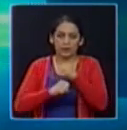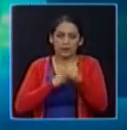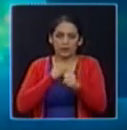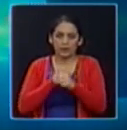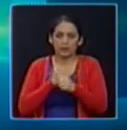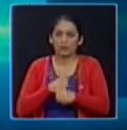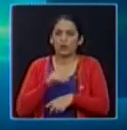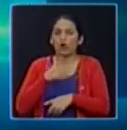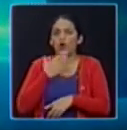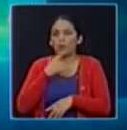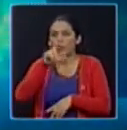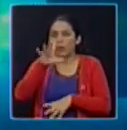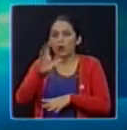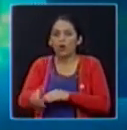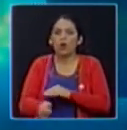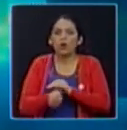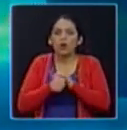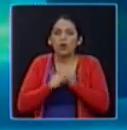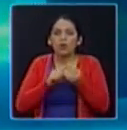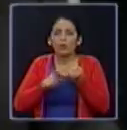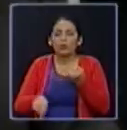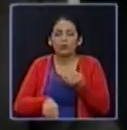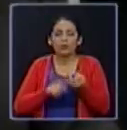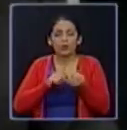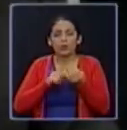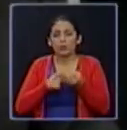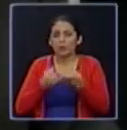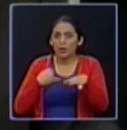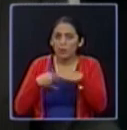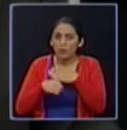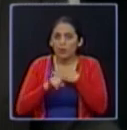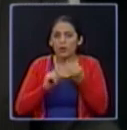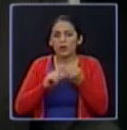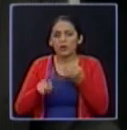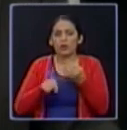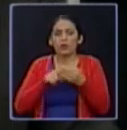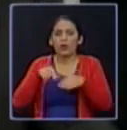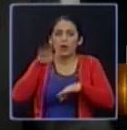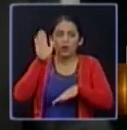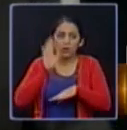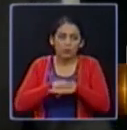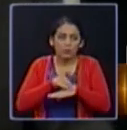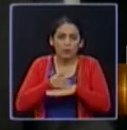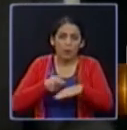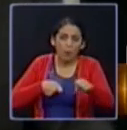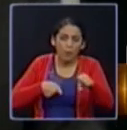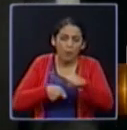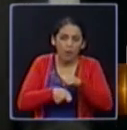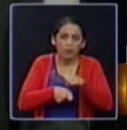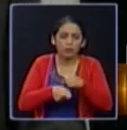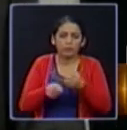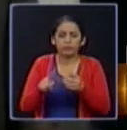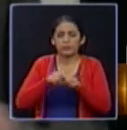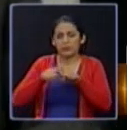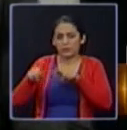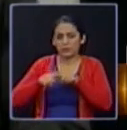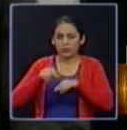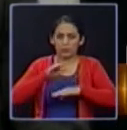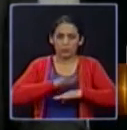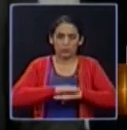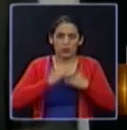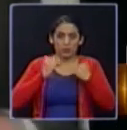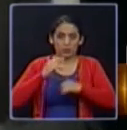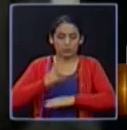personas, violación y asesinato. Sobre este caso estaremos vigilantes, determinadas las responsabilidades, pues será